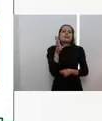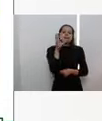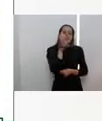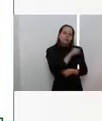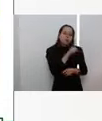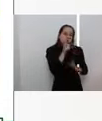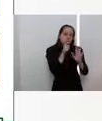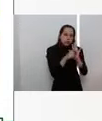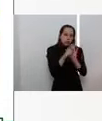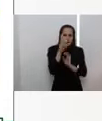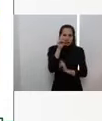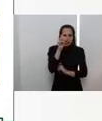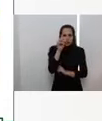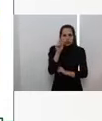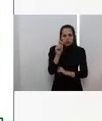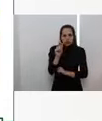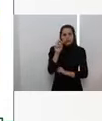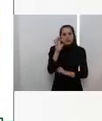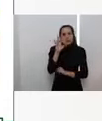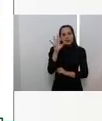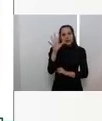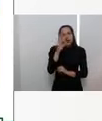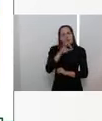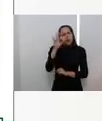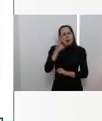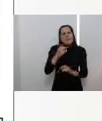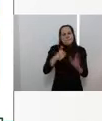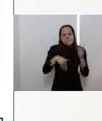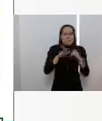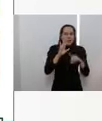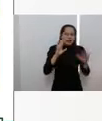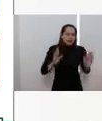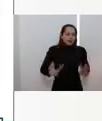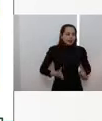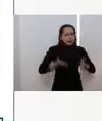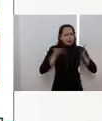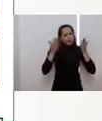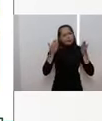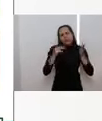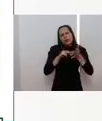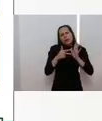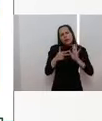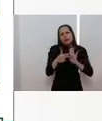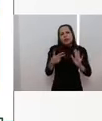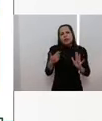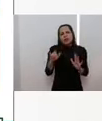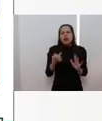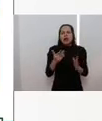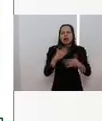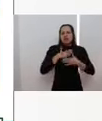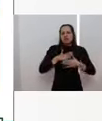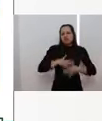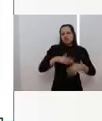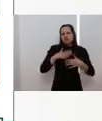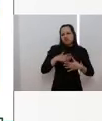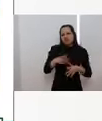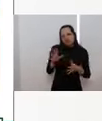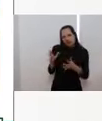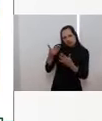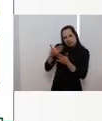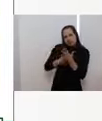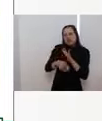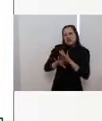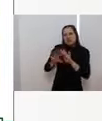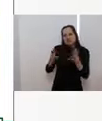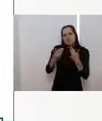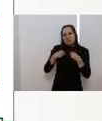punto 0 35 por ciento cada vez mejoramos más esto no quiere decir que estemos tranquilos con los resultados eso lo